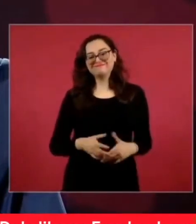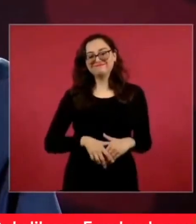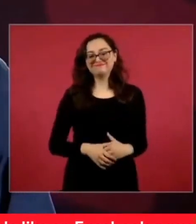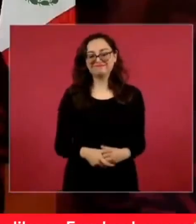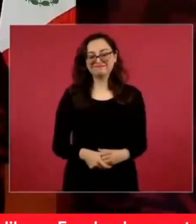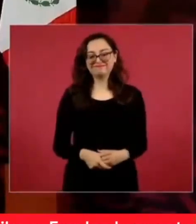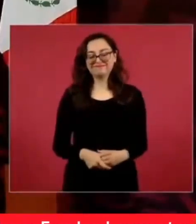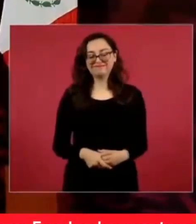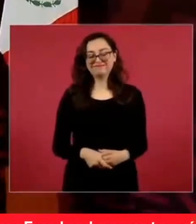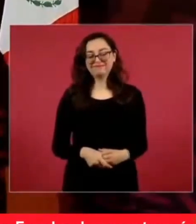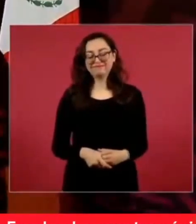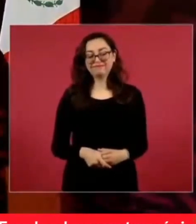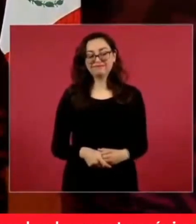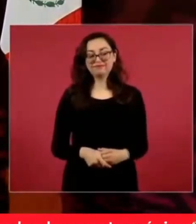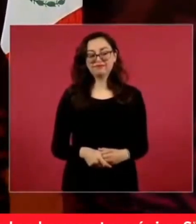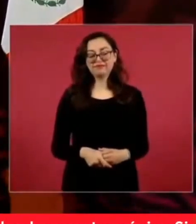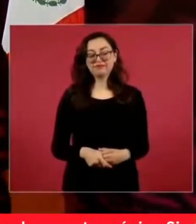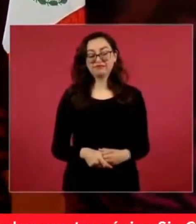Entonces,